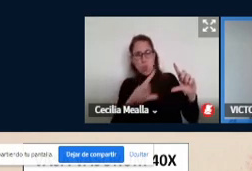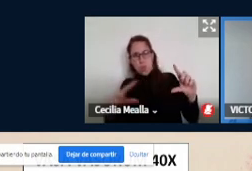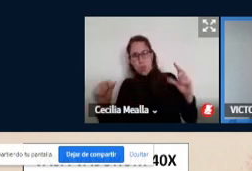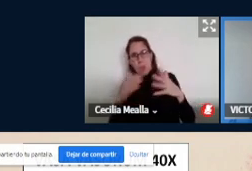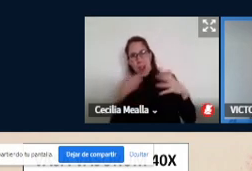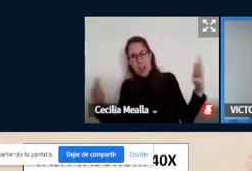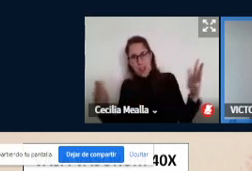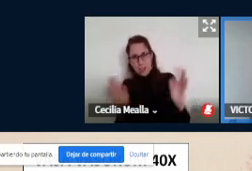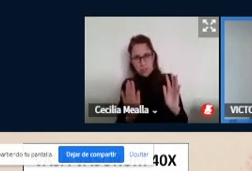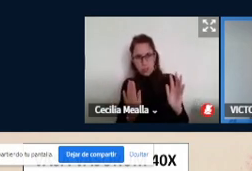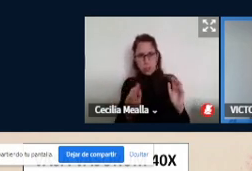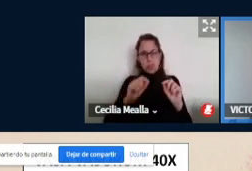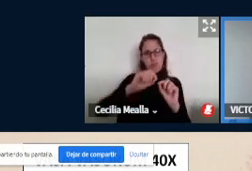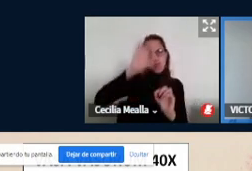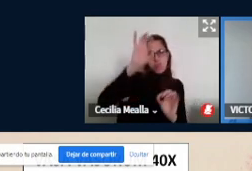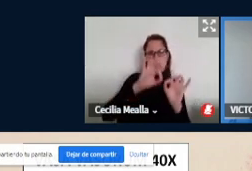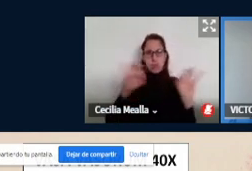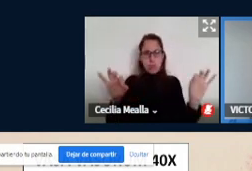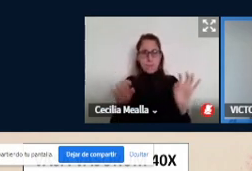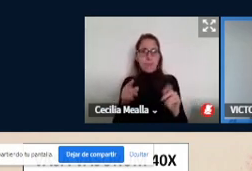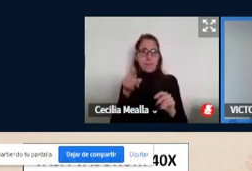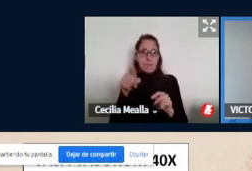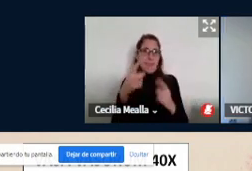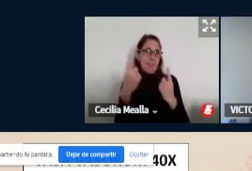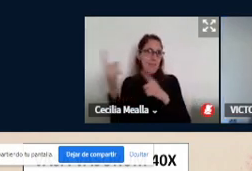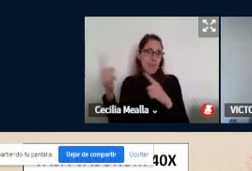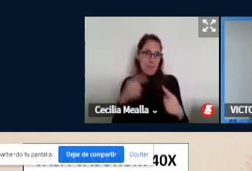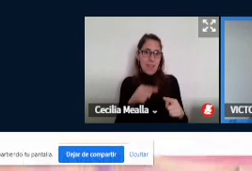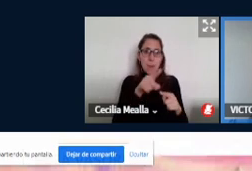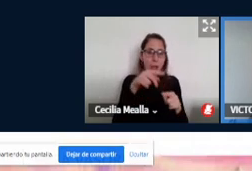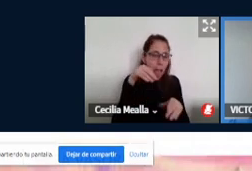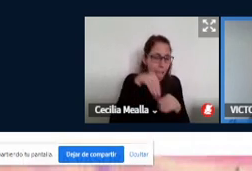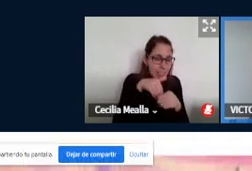alargado. ¿Sí? Y en su contenido no tenemos sangre.